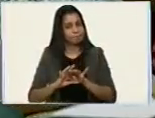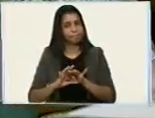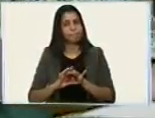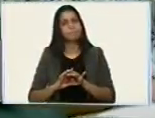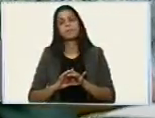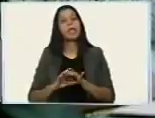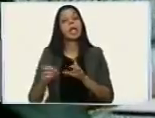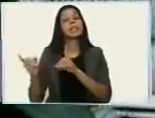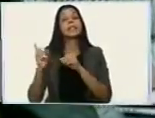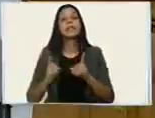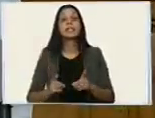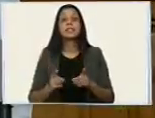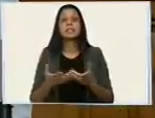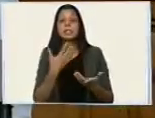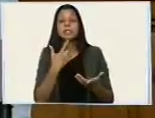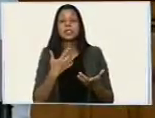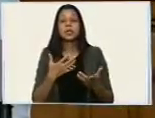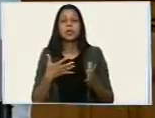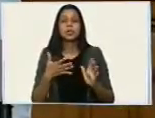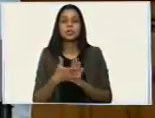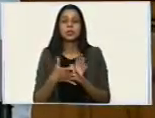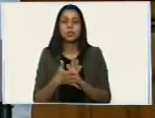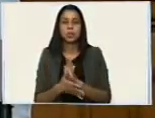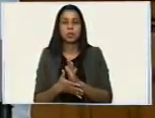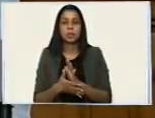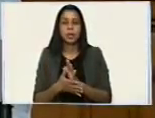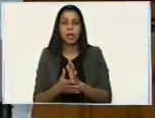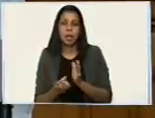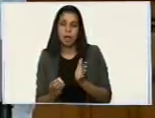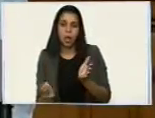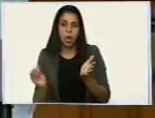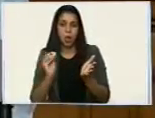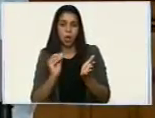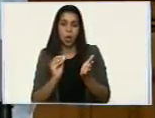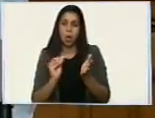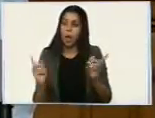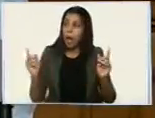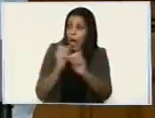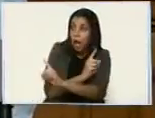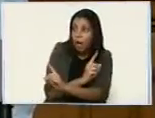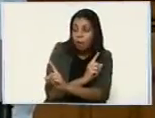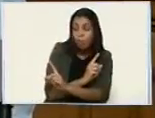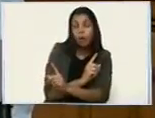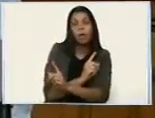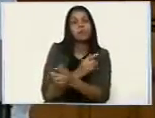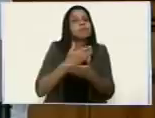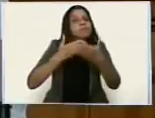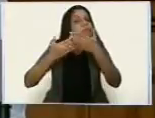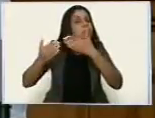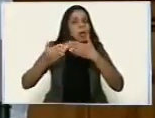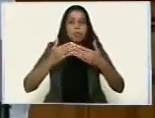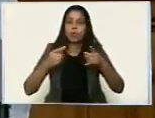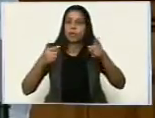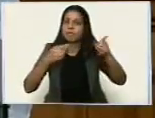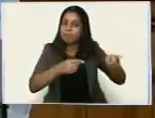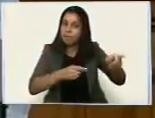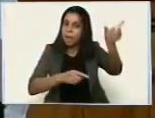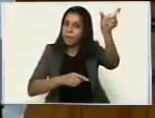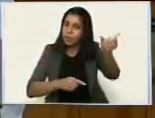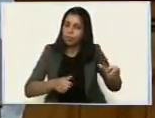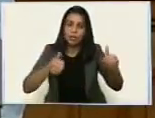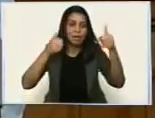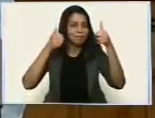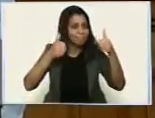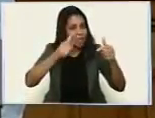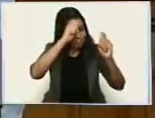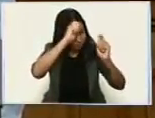la decisión que se ha tomado de una nueva designación, bueno, también es justo